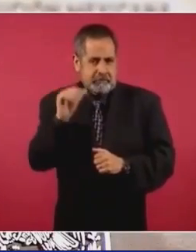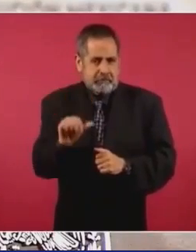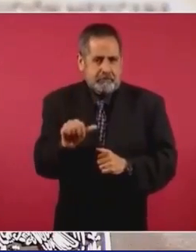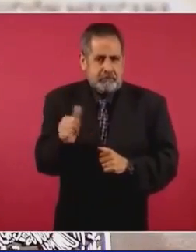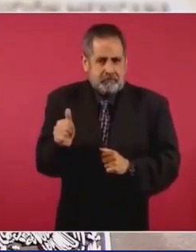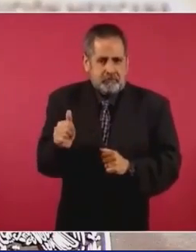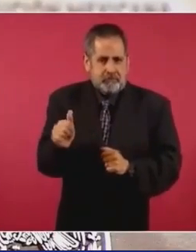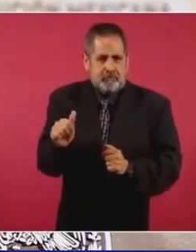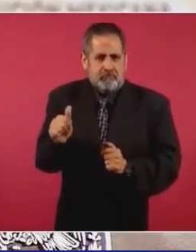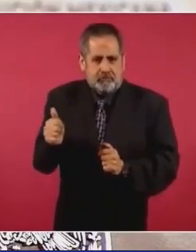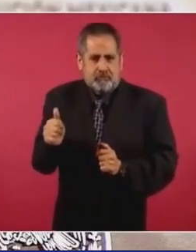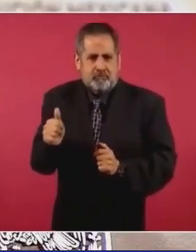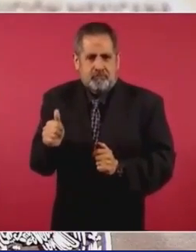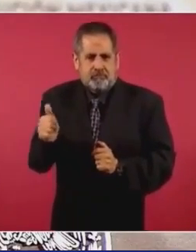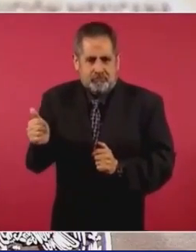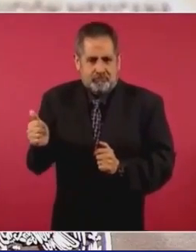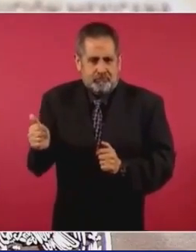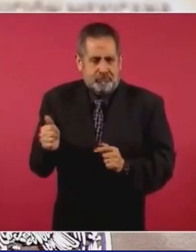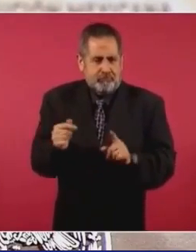y es lo mismo.